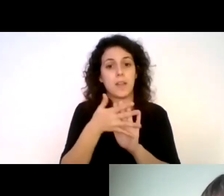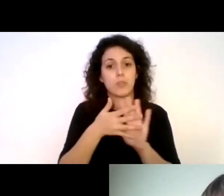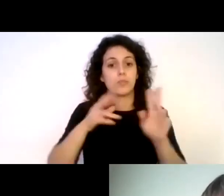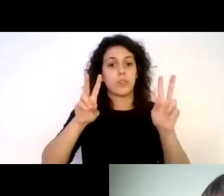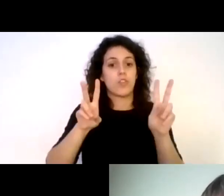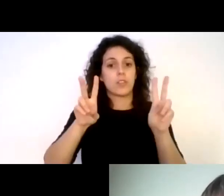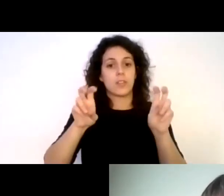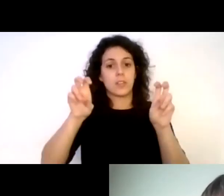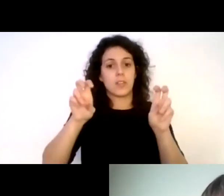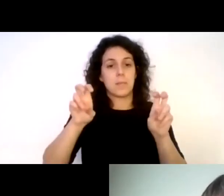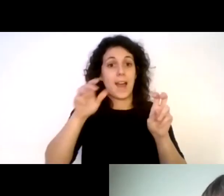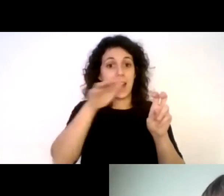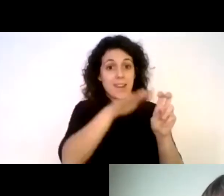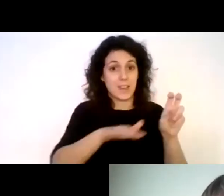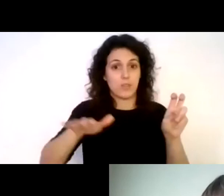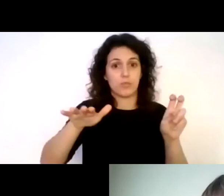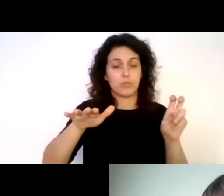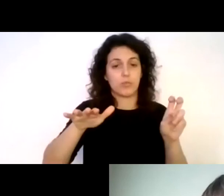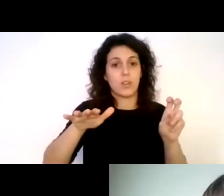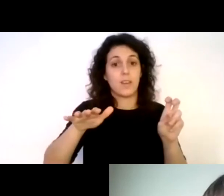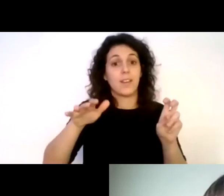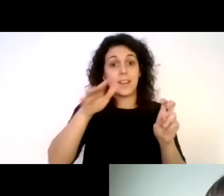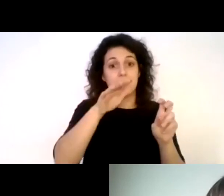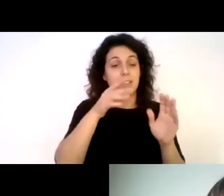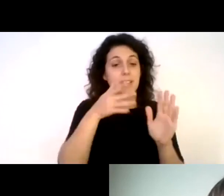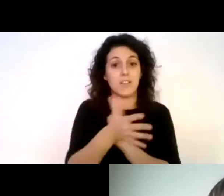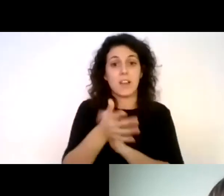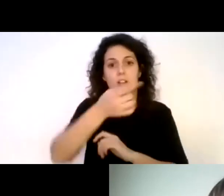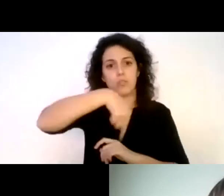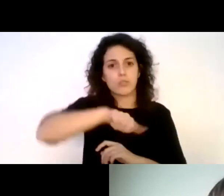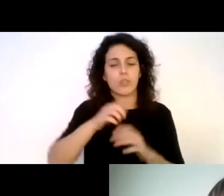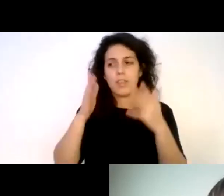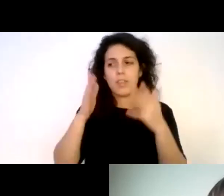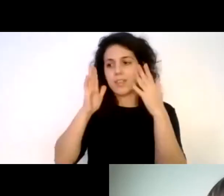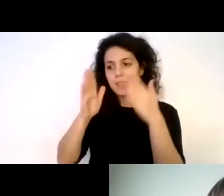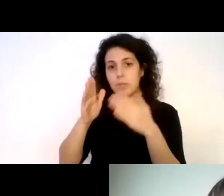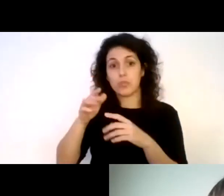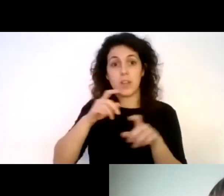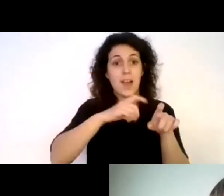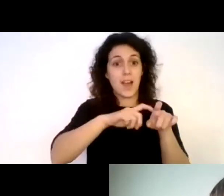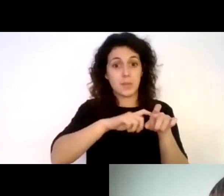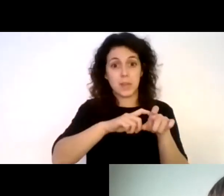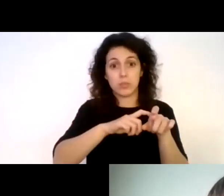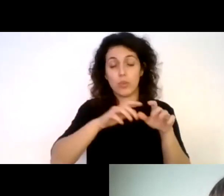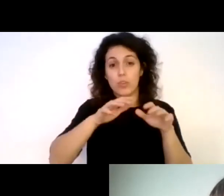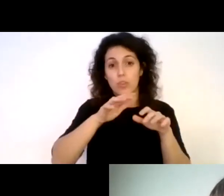Que en los niños, que no nos centremos solamente en un aspecto, sino también en los niños.